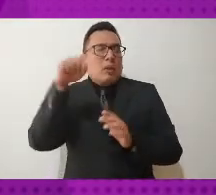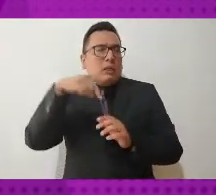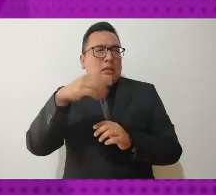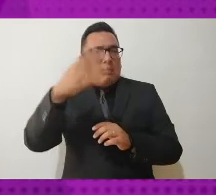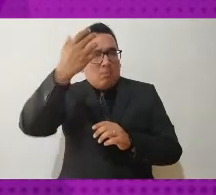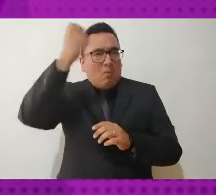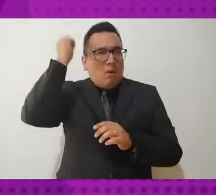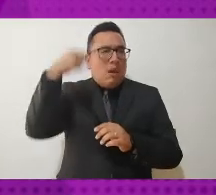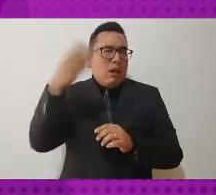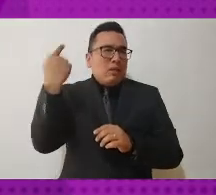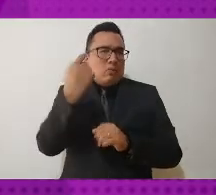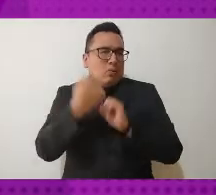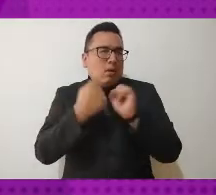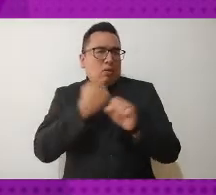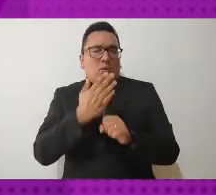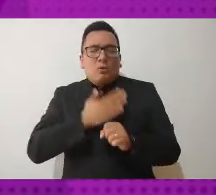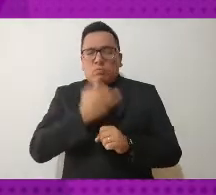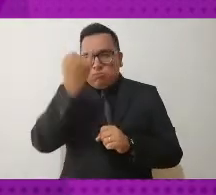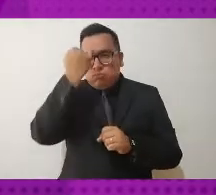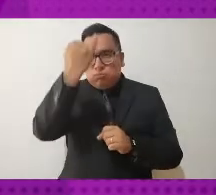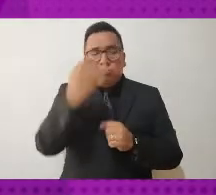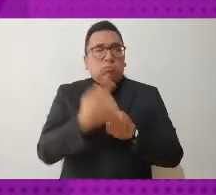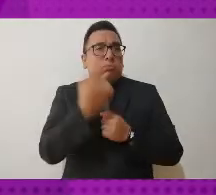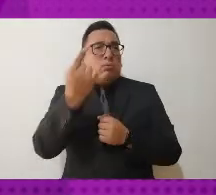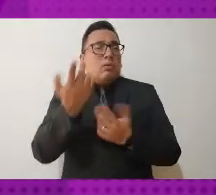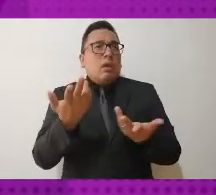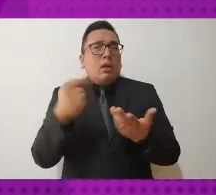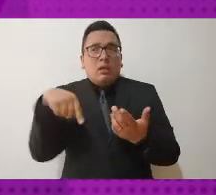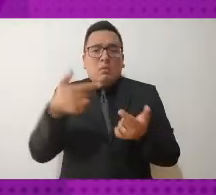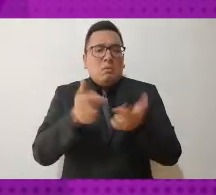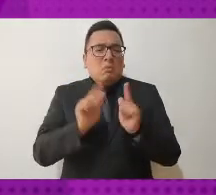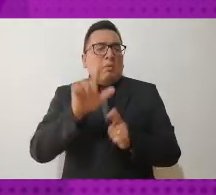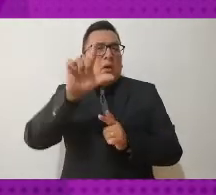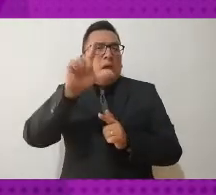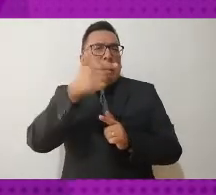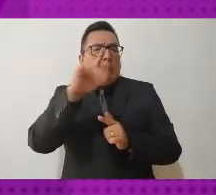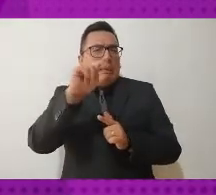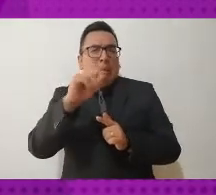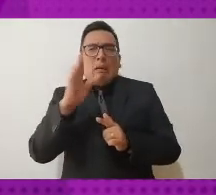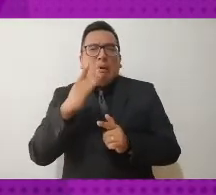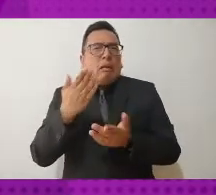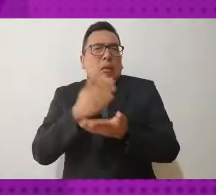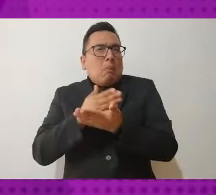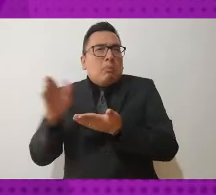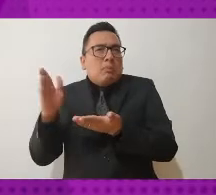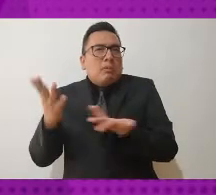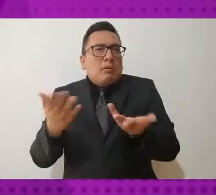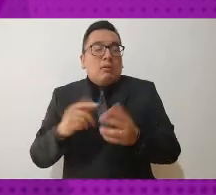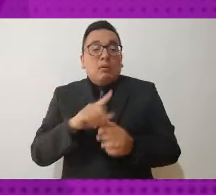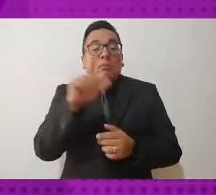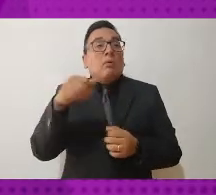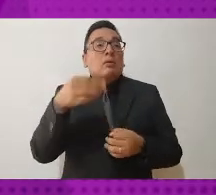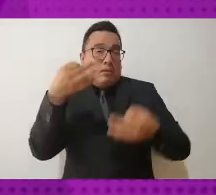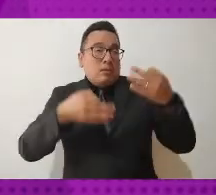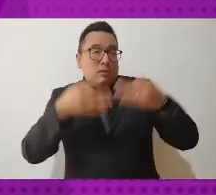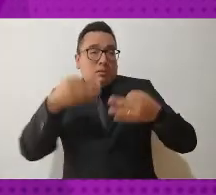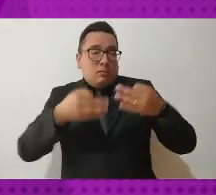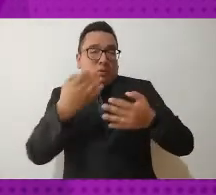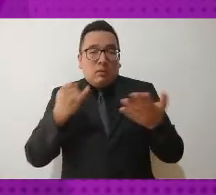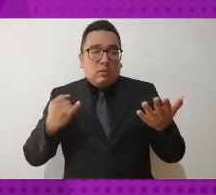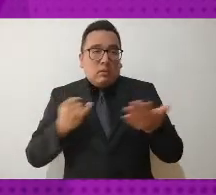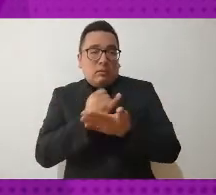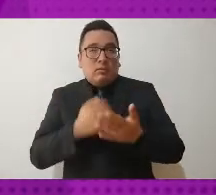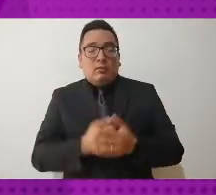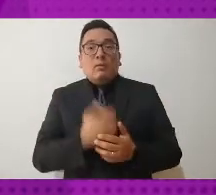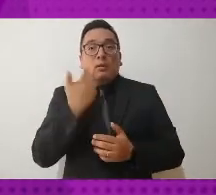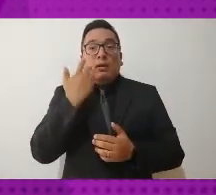porque a la comunidad lgbt no nos tomaban en cuenta para poder acceder a estos cargos y cuando el tribunal Pues decidió de